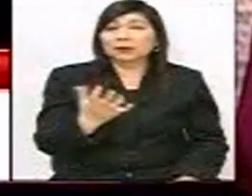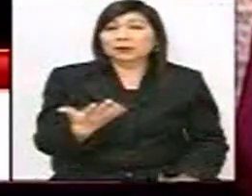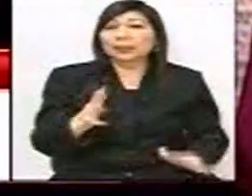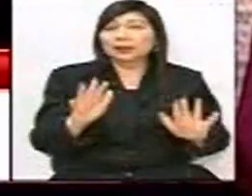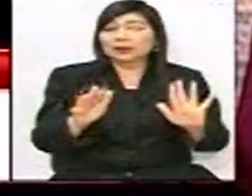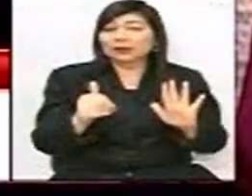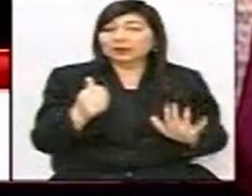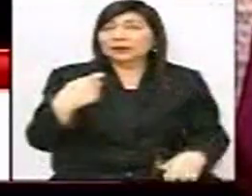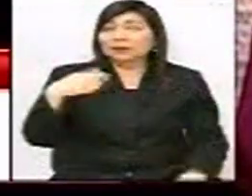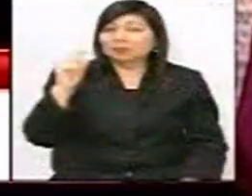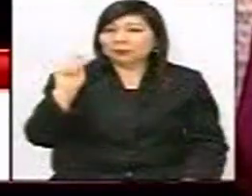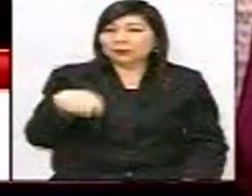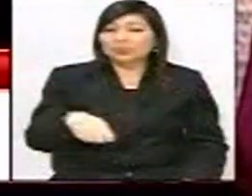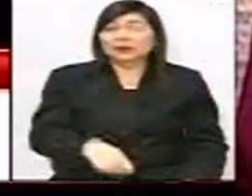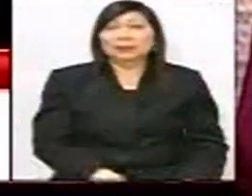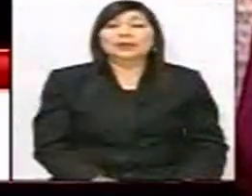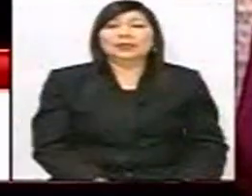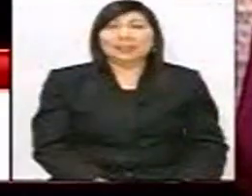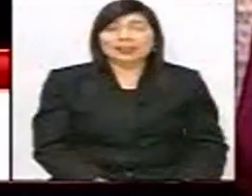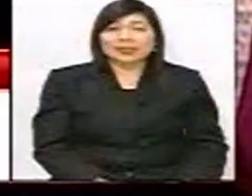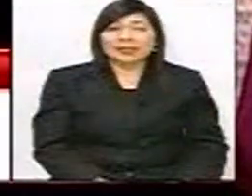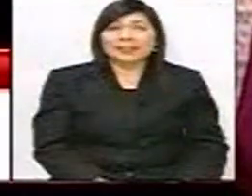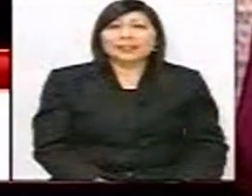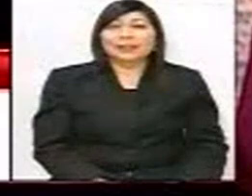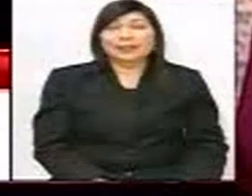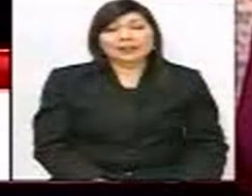casi 16% el incremento de la inflación.